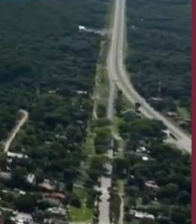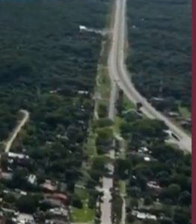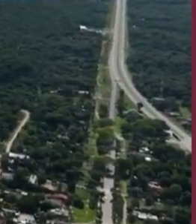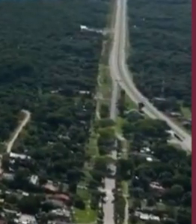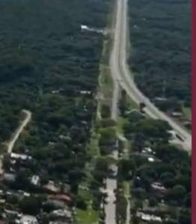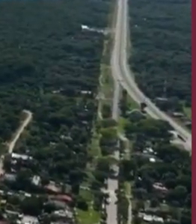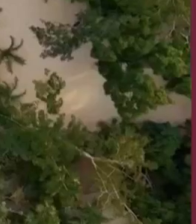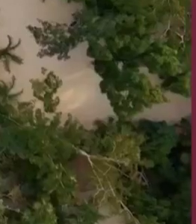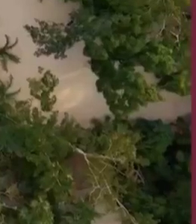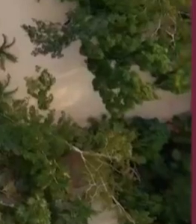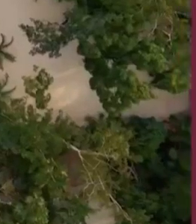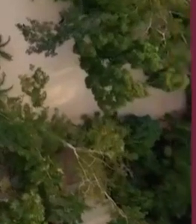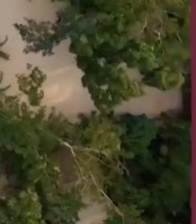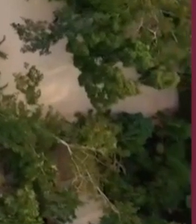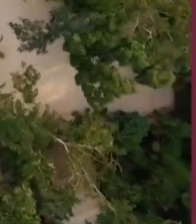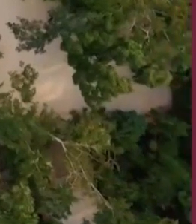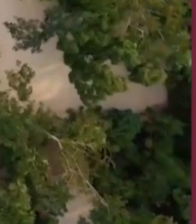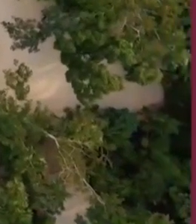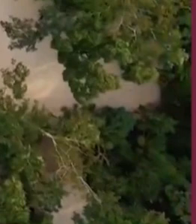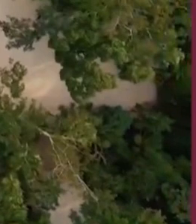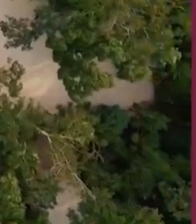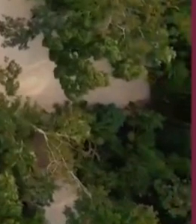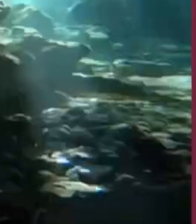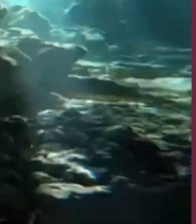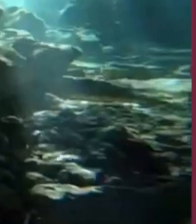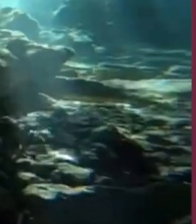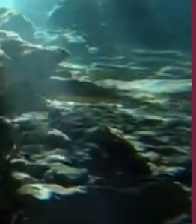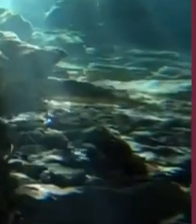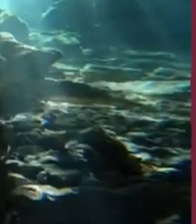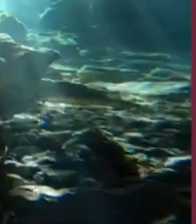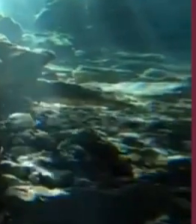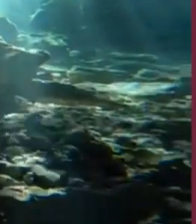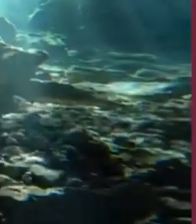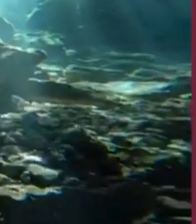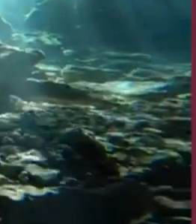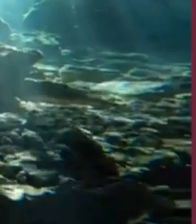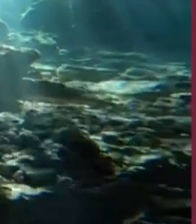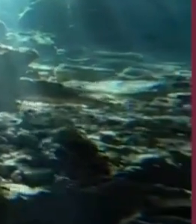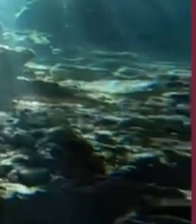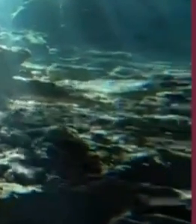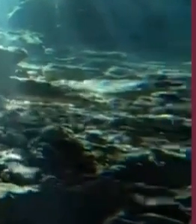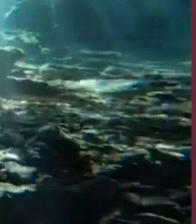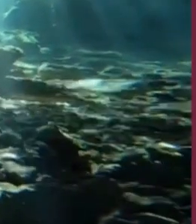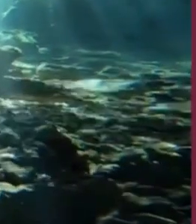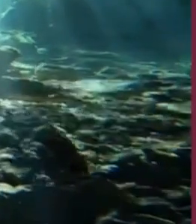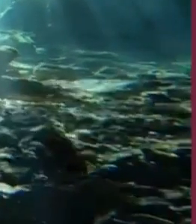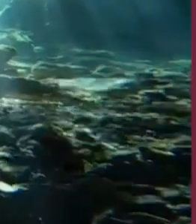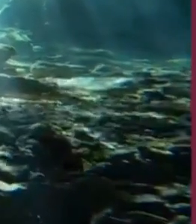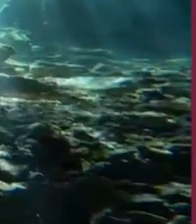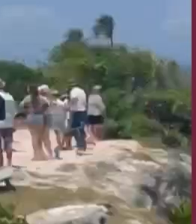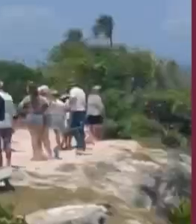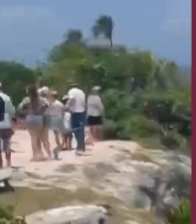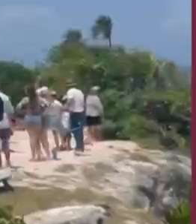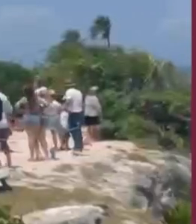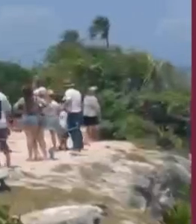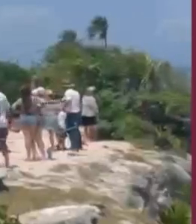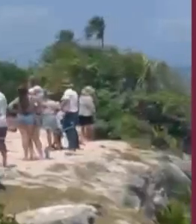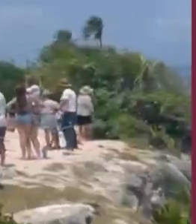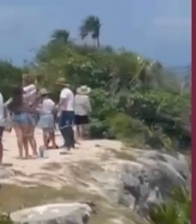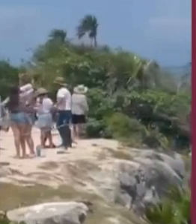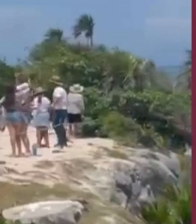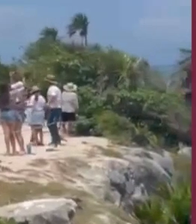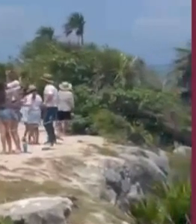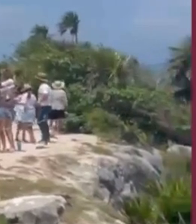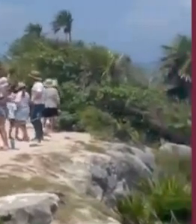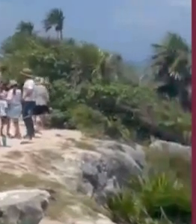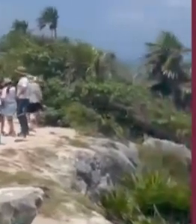Siancaán, el sistema Sac-Actún, conformado por 248 cenotes, el arrecife mesoamericano e